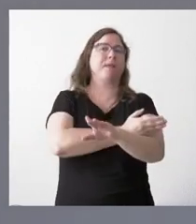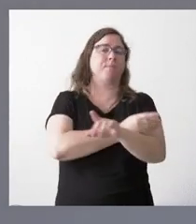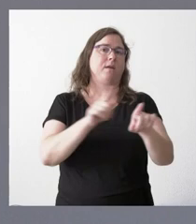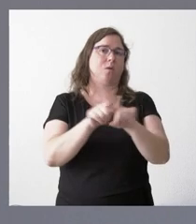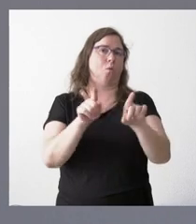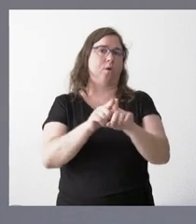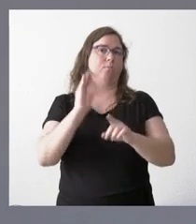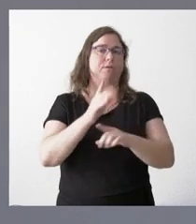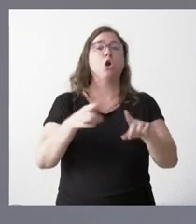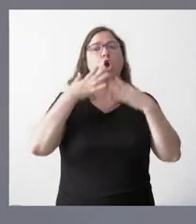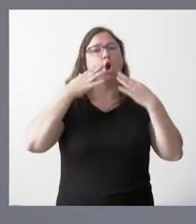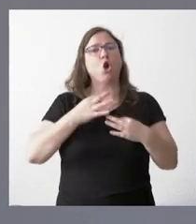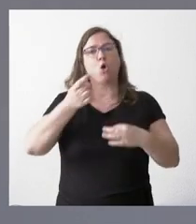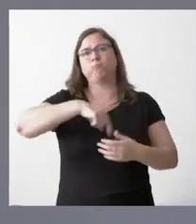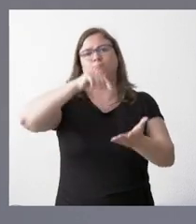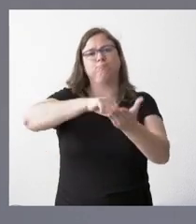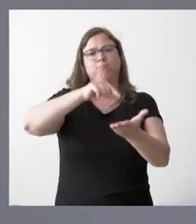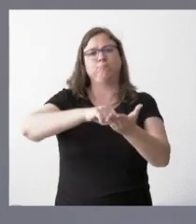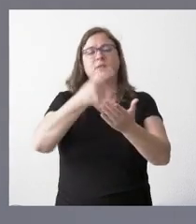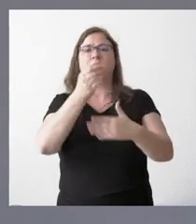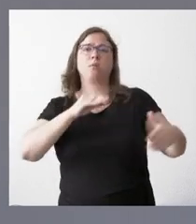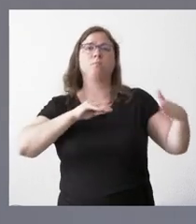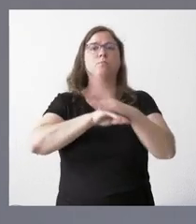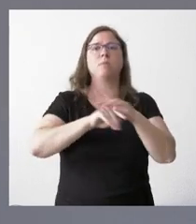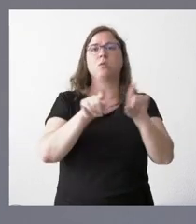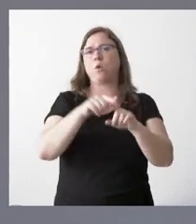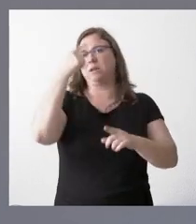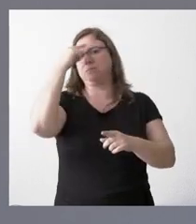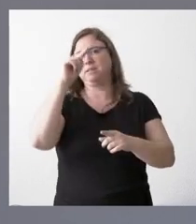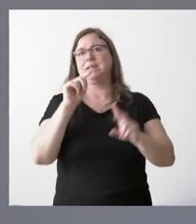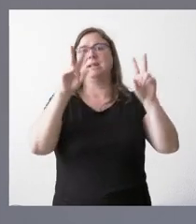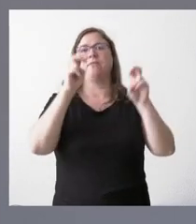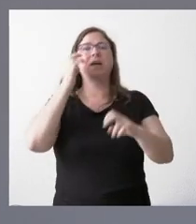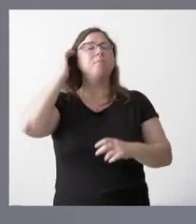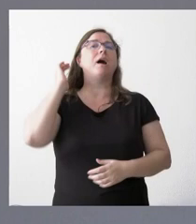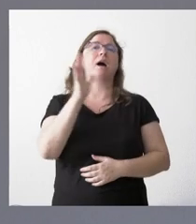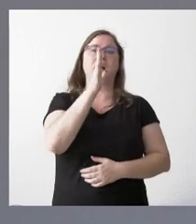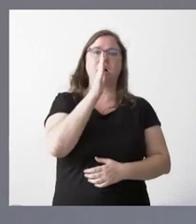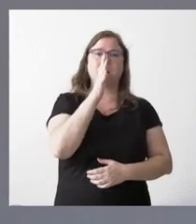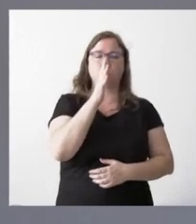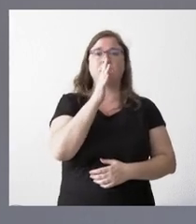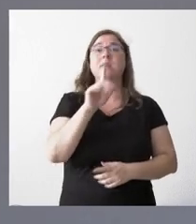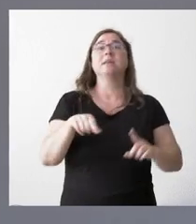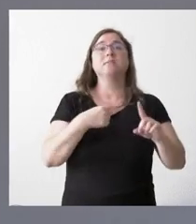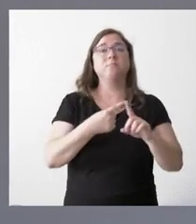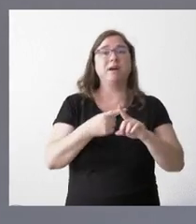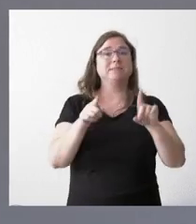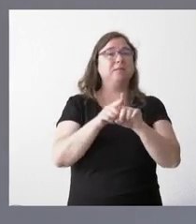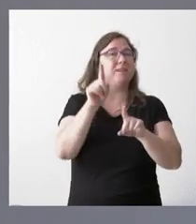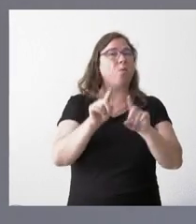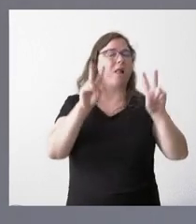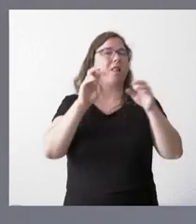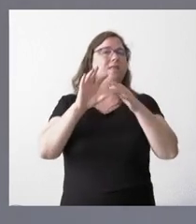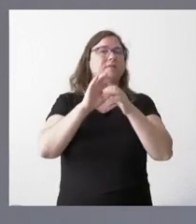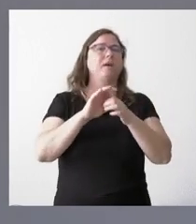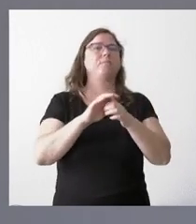impacto, que lógicamente va a exigir algunas inversiones, como vemos en el día de hoy, en materia de abastecimiento de agua, del ciclo hidráulico, pero también en materia relacionada